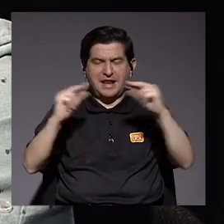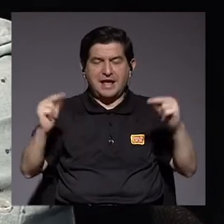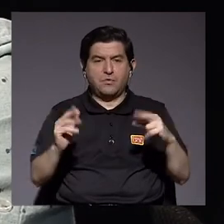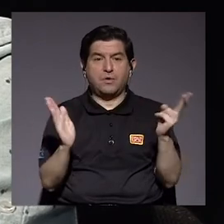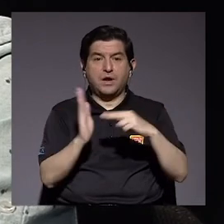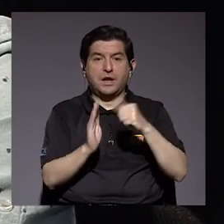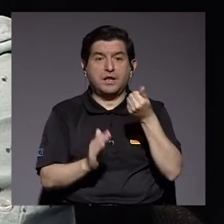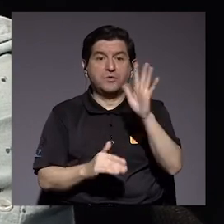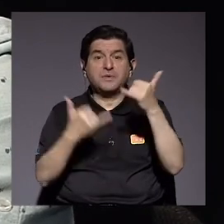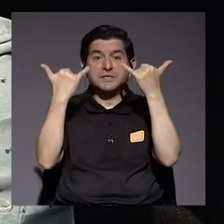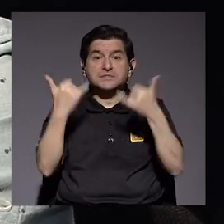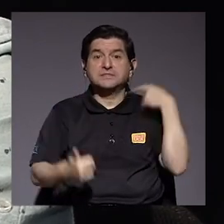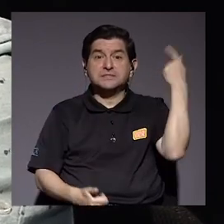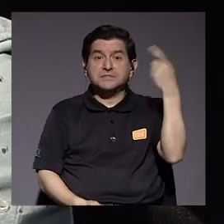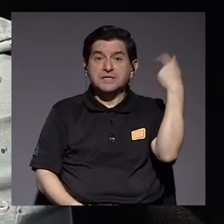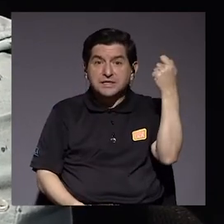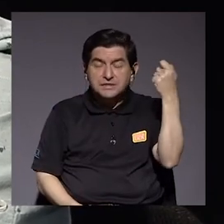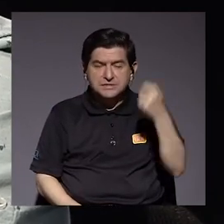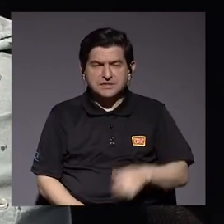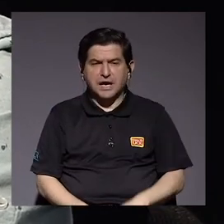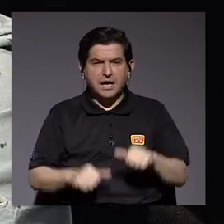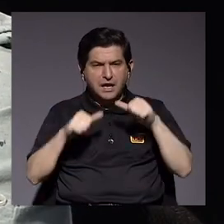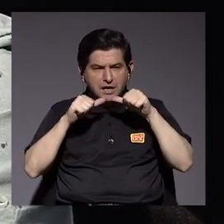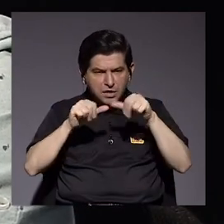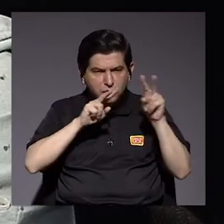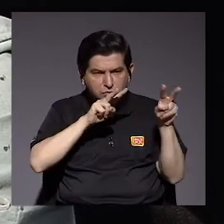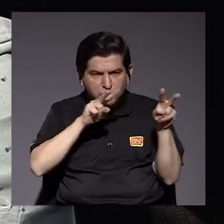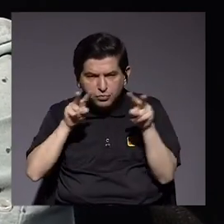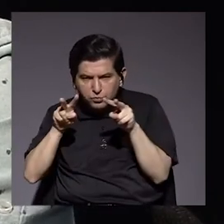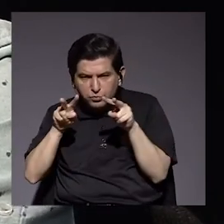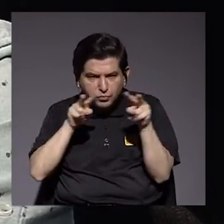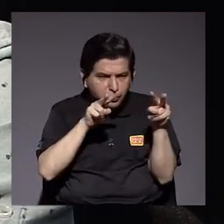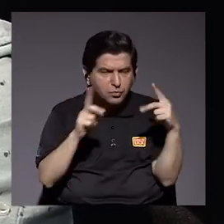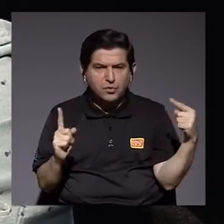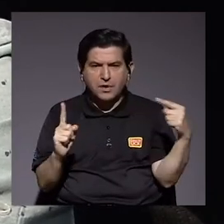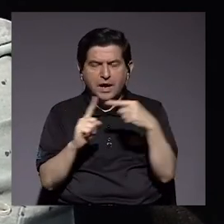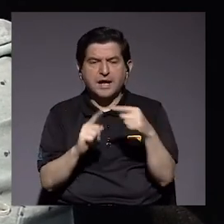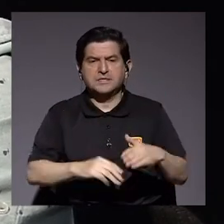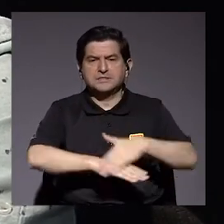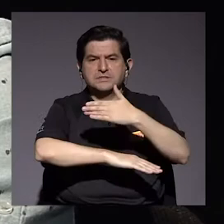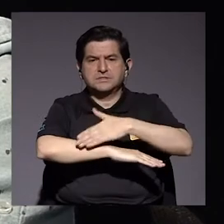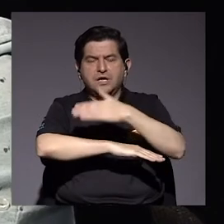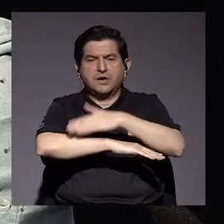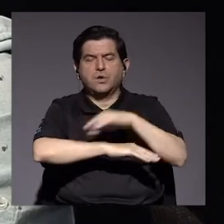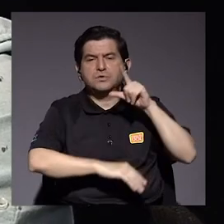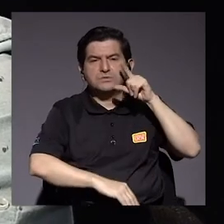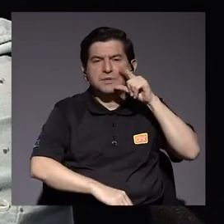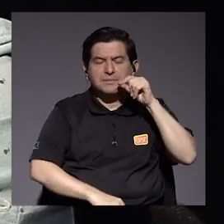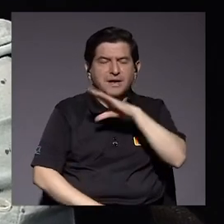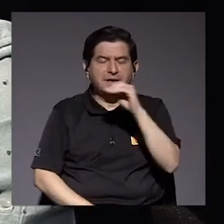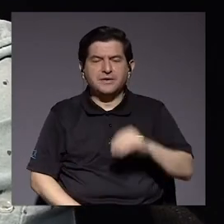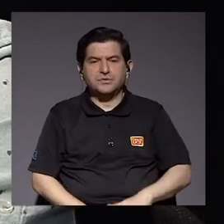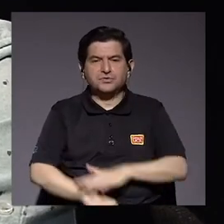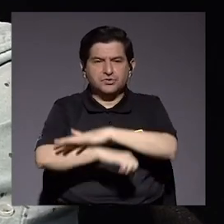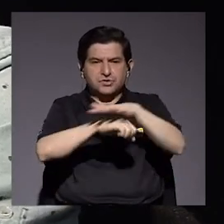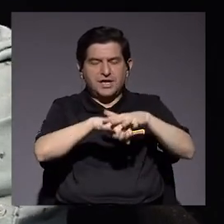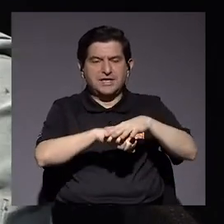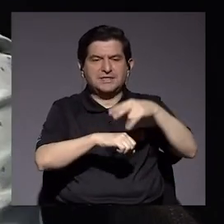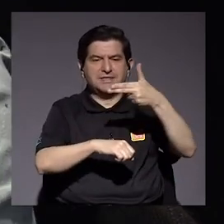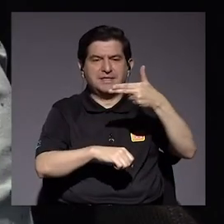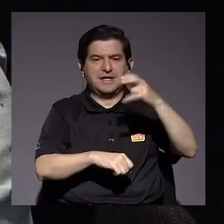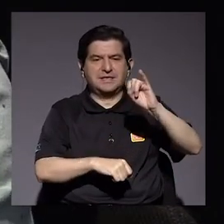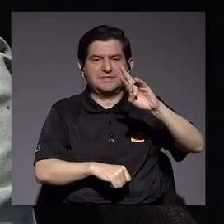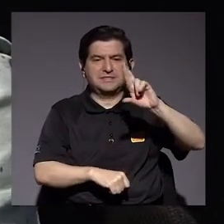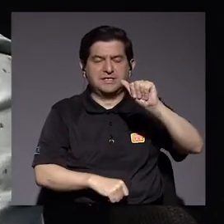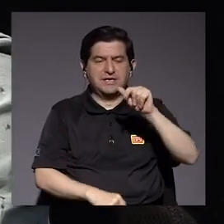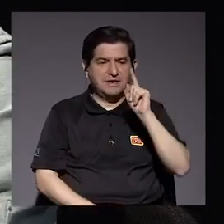del 2015 la encontramos en Guanacaste y la hemos venido dando seguimiento y ya llegamos hasta Costa de Pájaros y hasta la isla de Chira. ¿Cuál es? Es esta